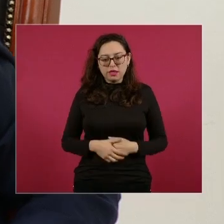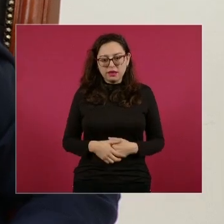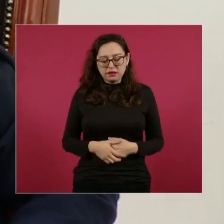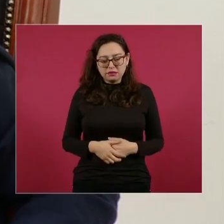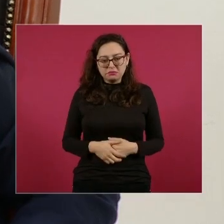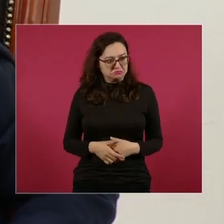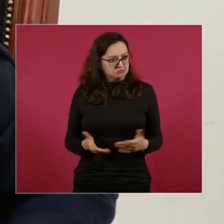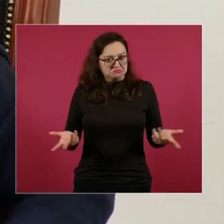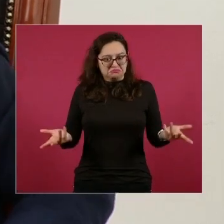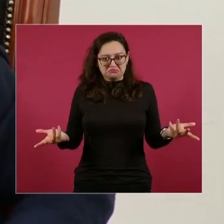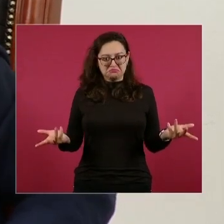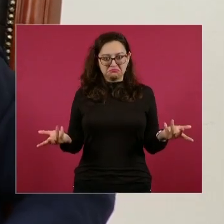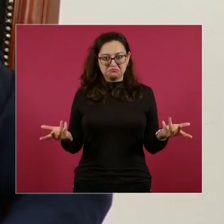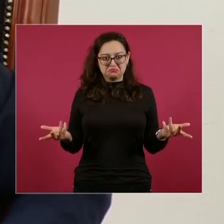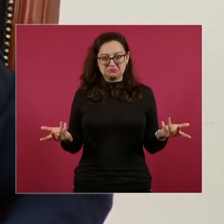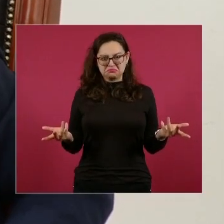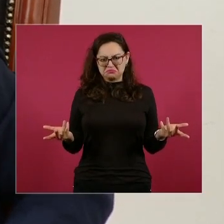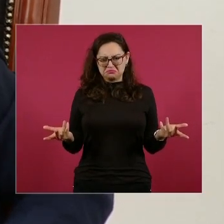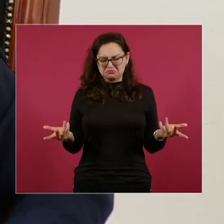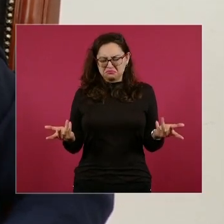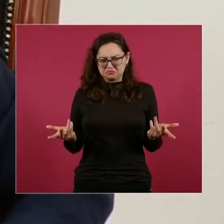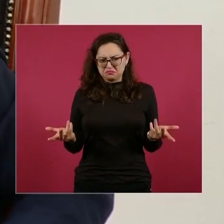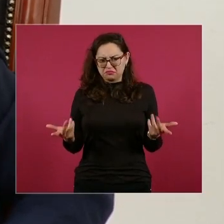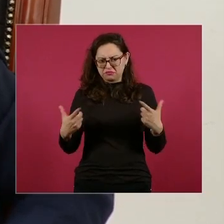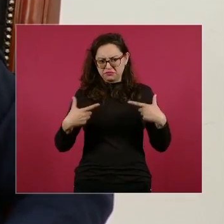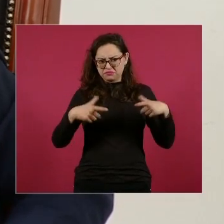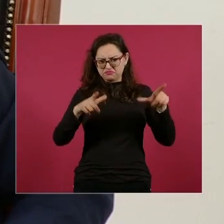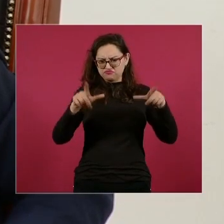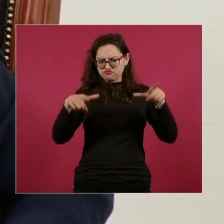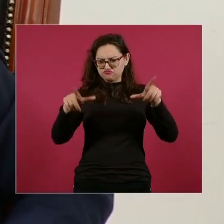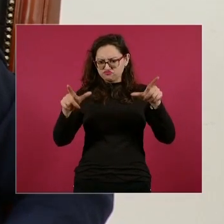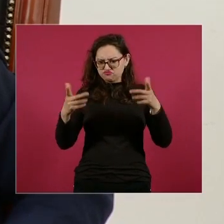Además, no son muchas las casillas,